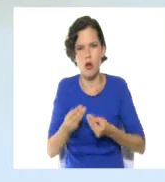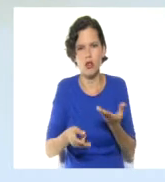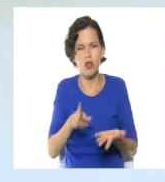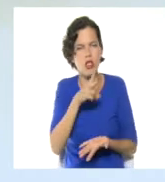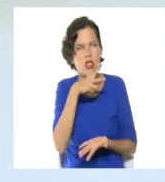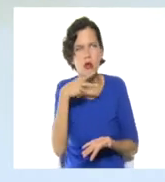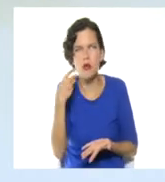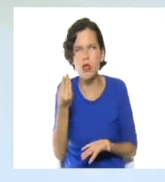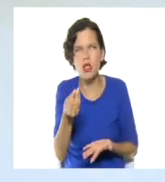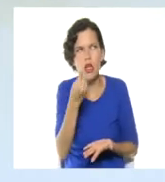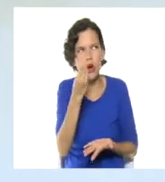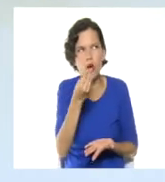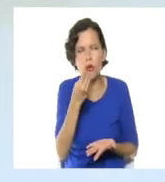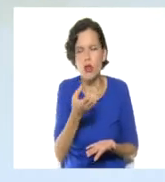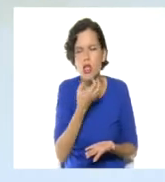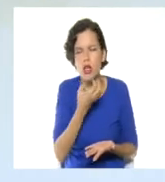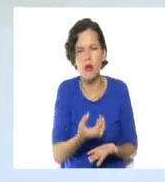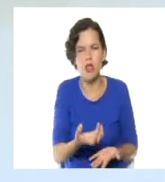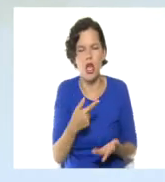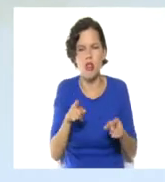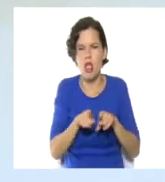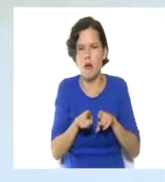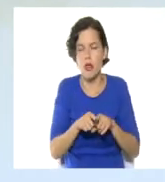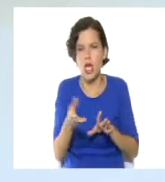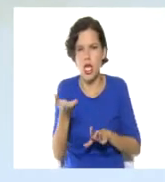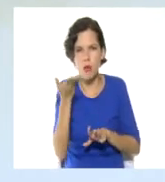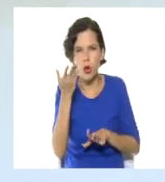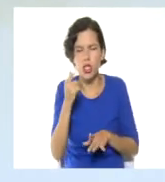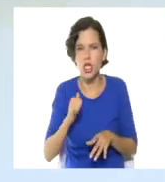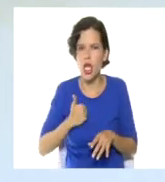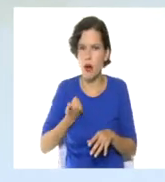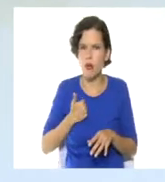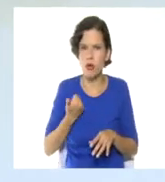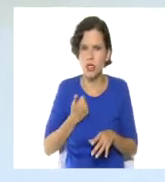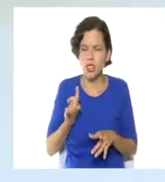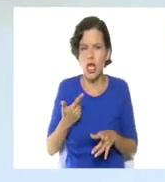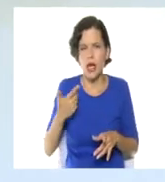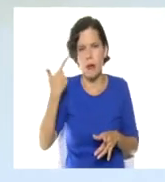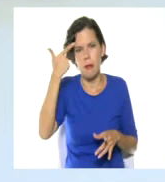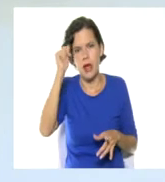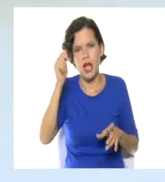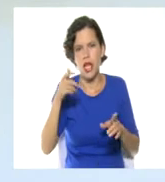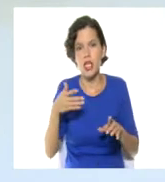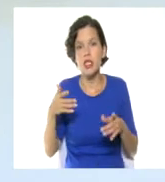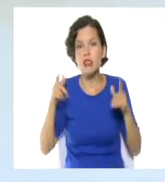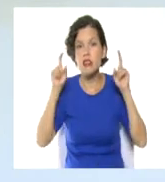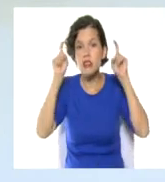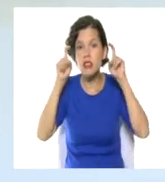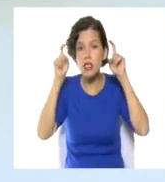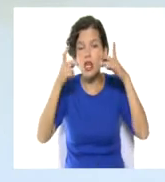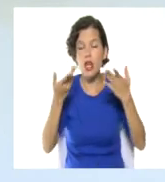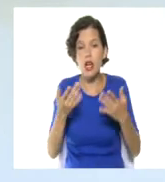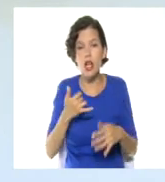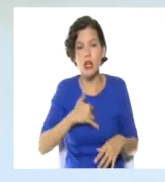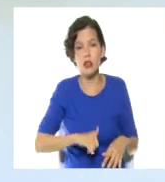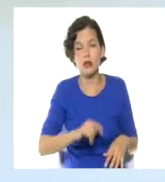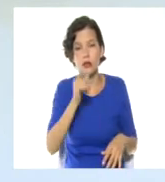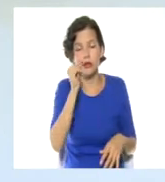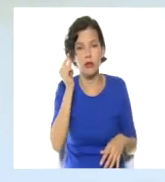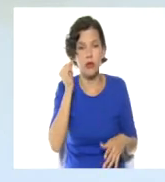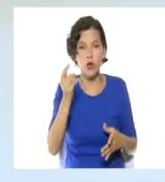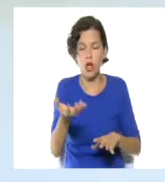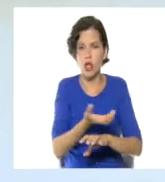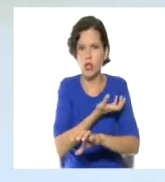platos navideños. También es importante en esta época aprovechar para enseñarle a su hijo o a su hija algún